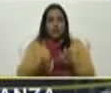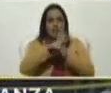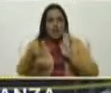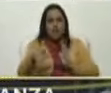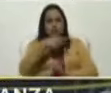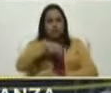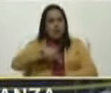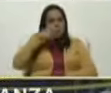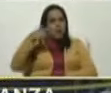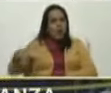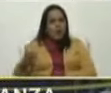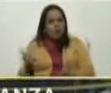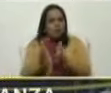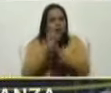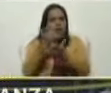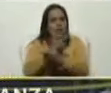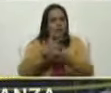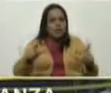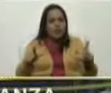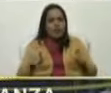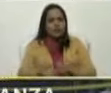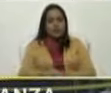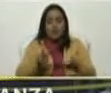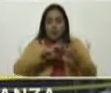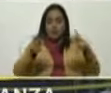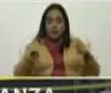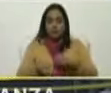la libertad y a la paz.